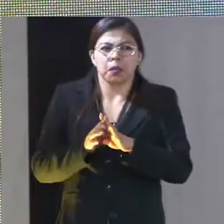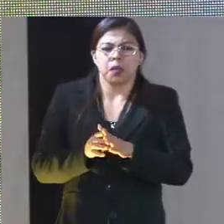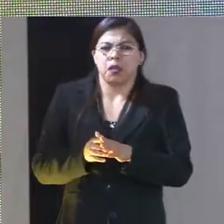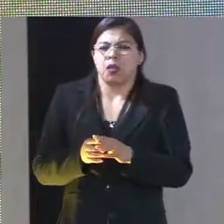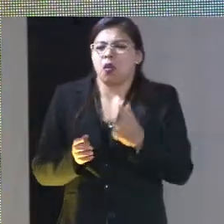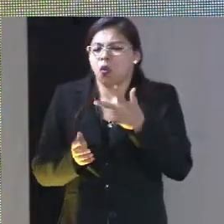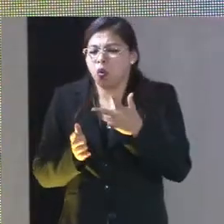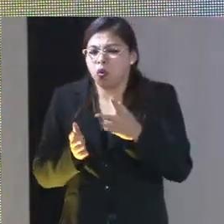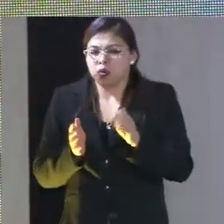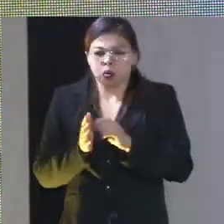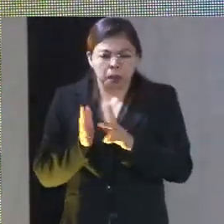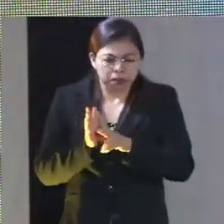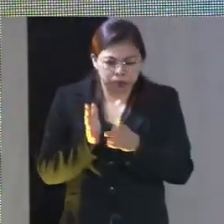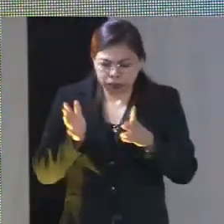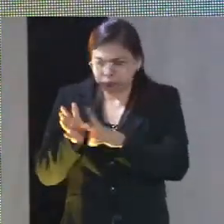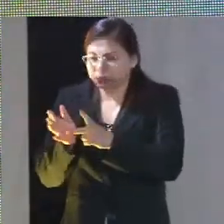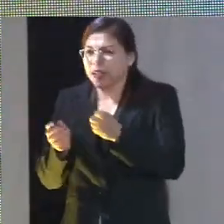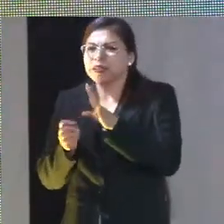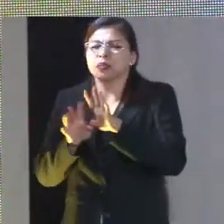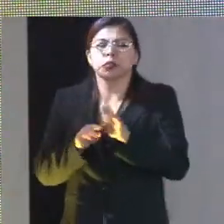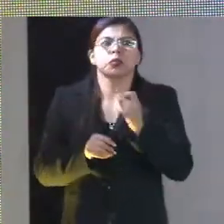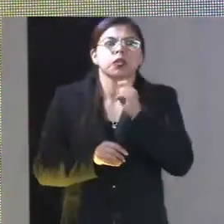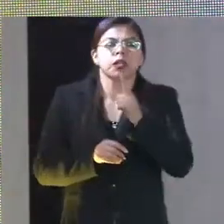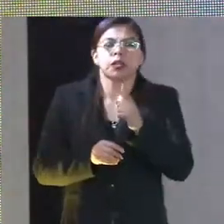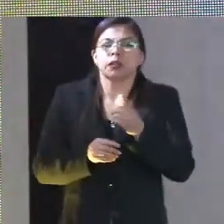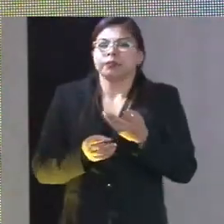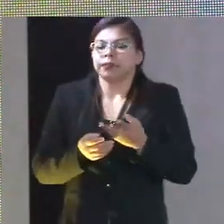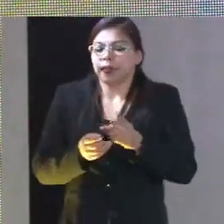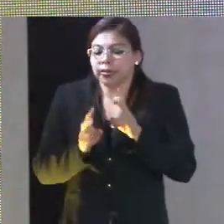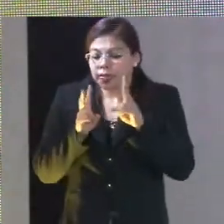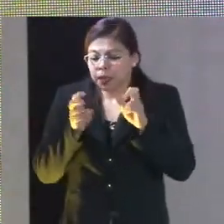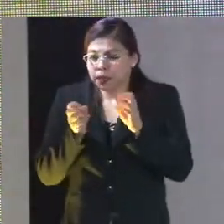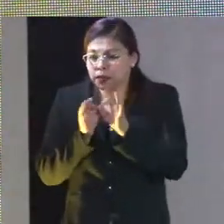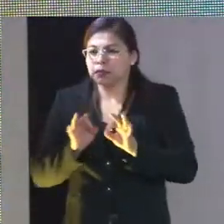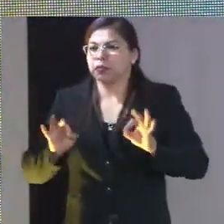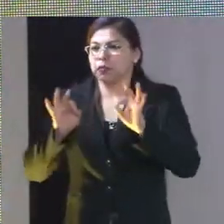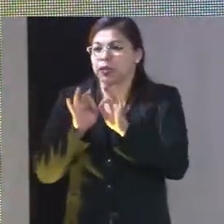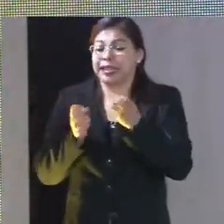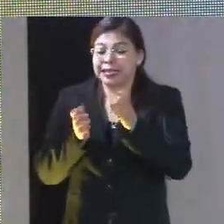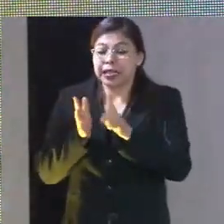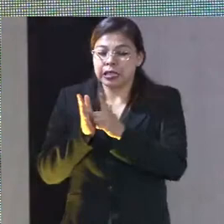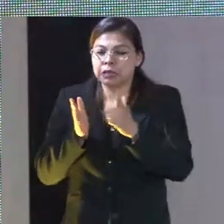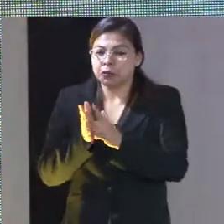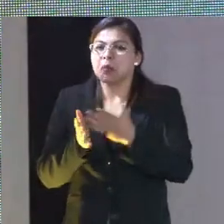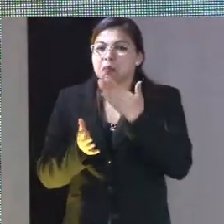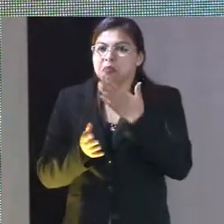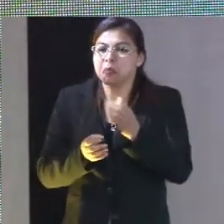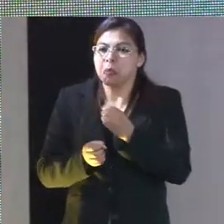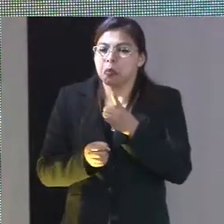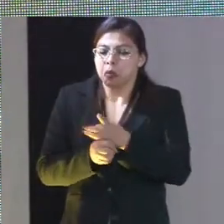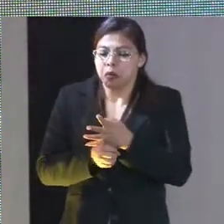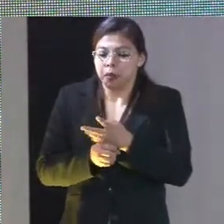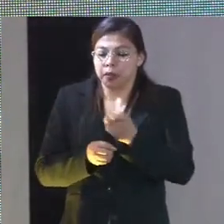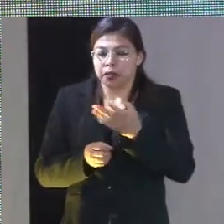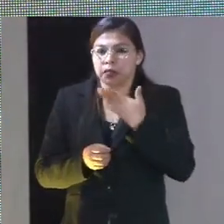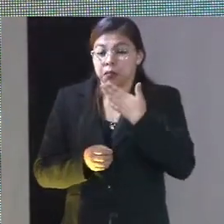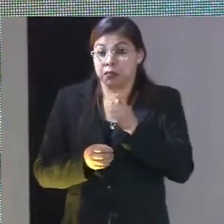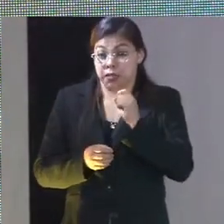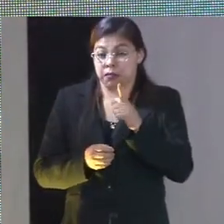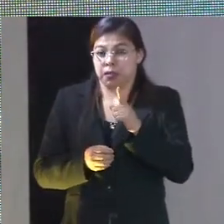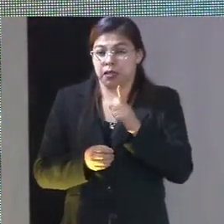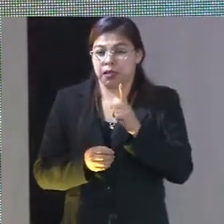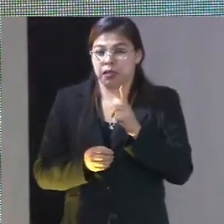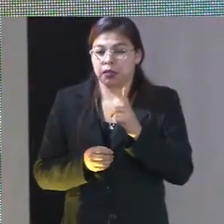veces, es un tema de discusión, es un tema de revisionismo histórico y por lo tanto es un libro oportuno, pero creo yo lo es no únicamente en la